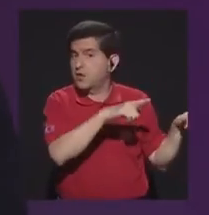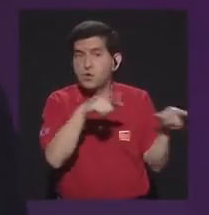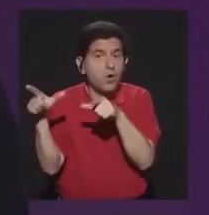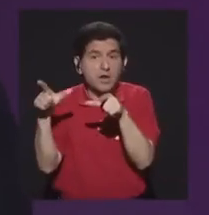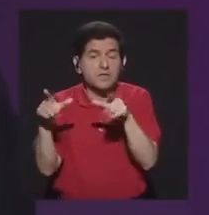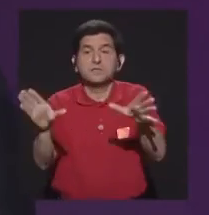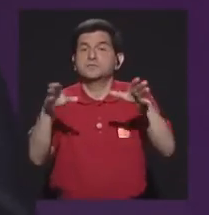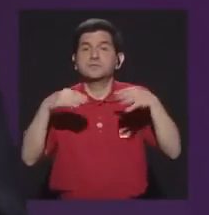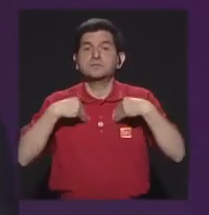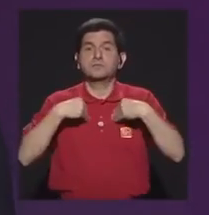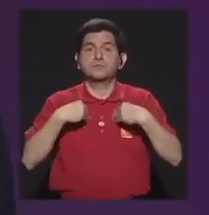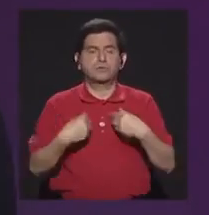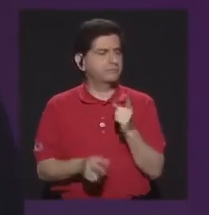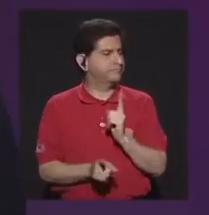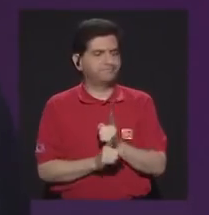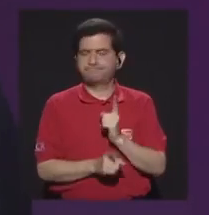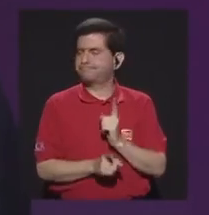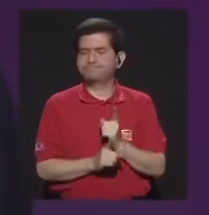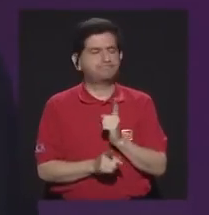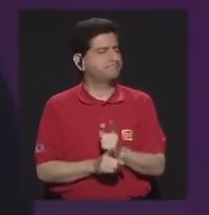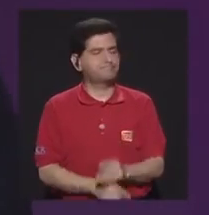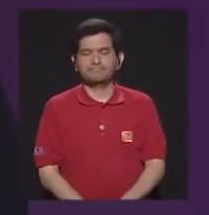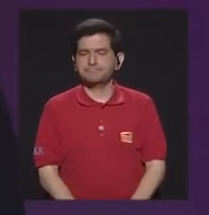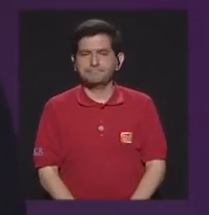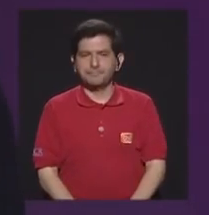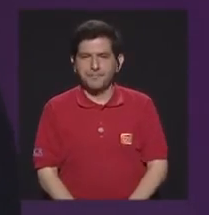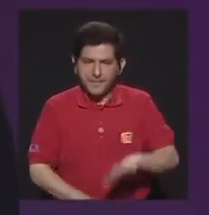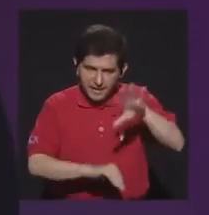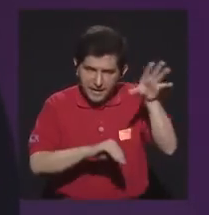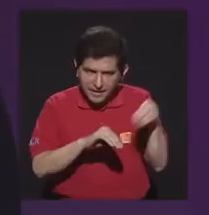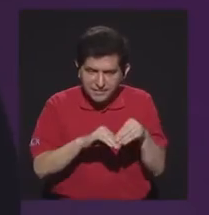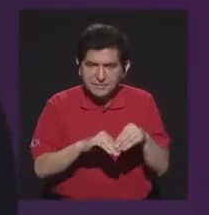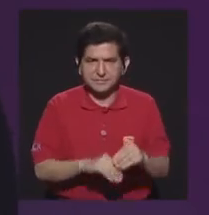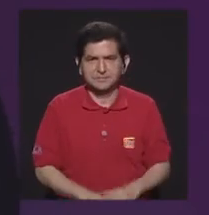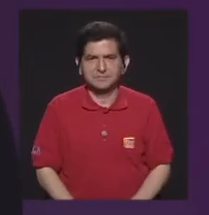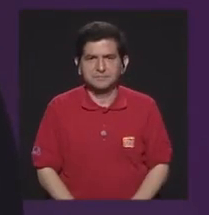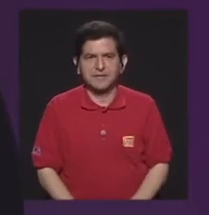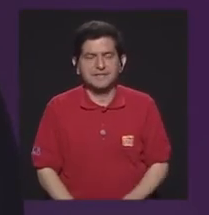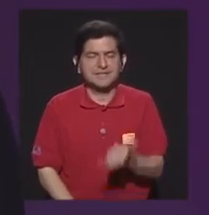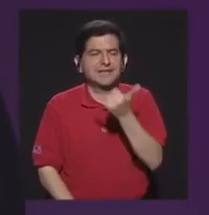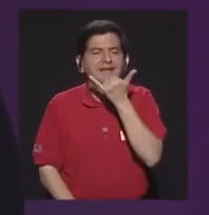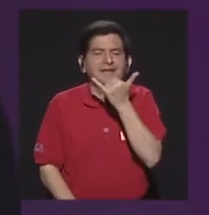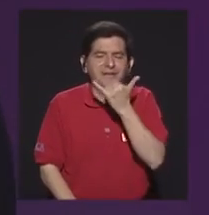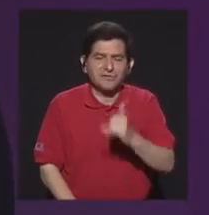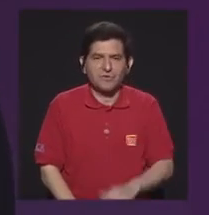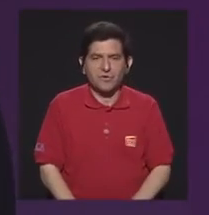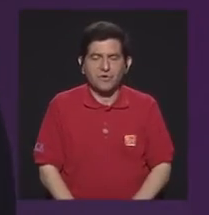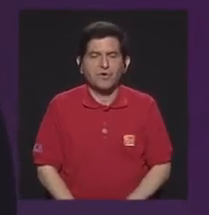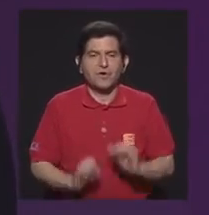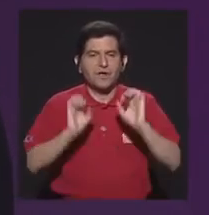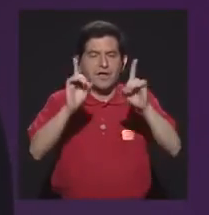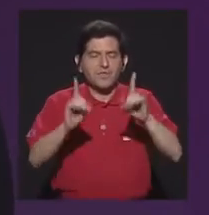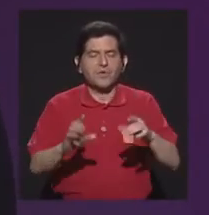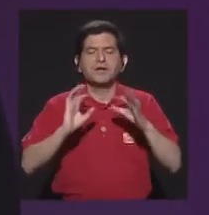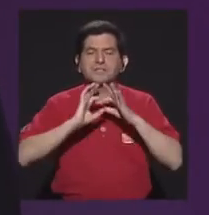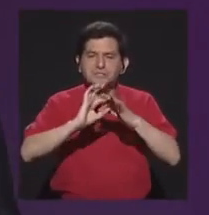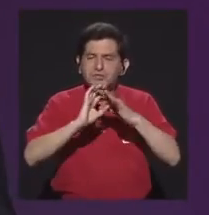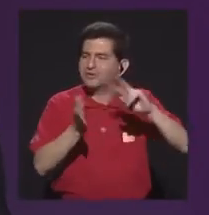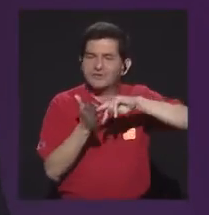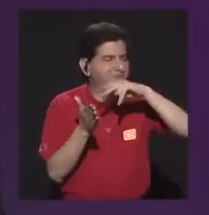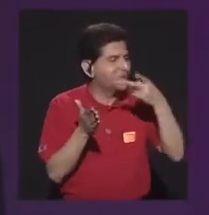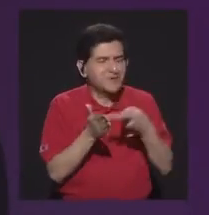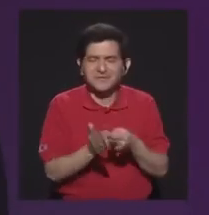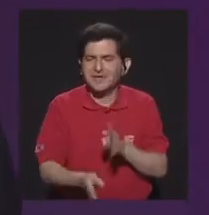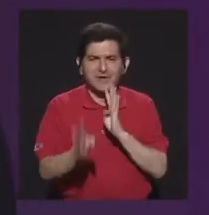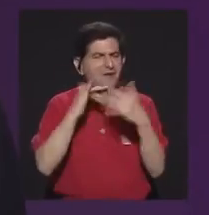para recibirla, y eso no es así. Y además, también hay una equivocación. Educación para la sexualidad no significa